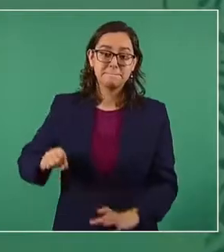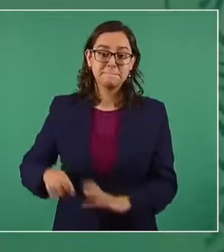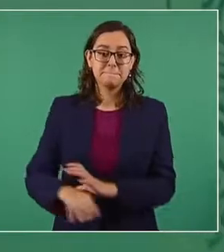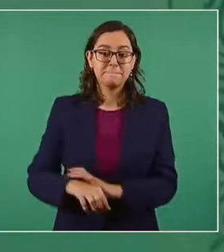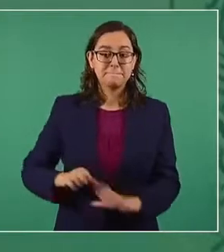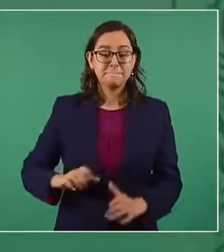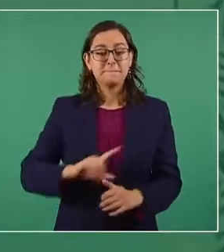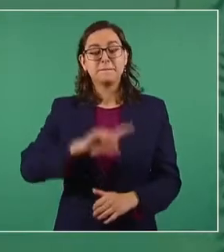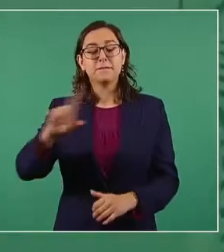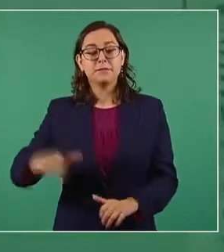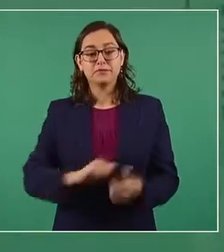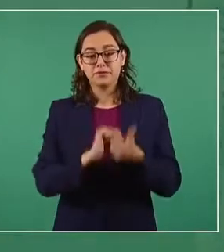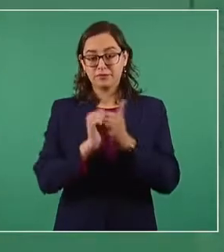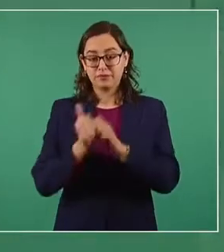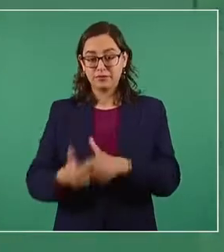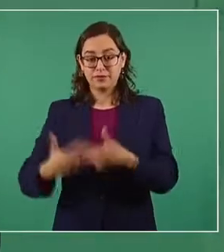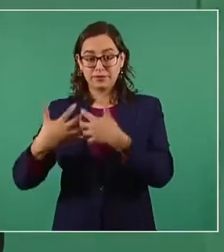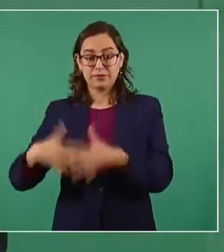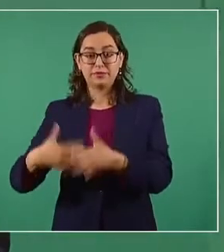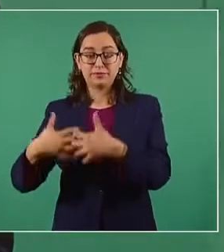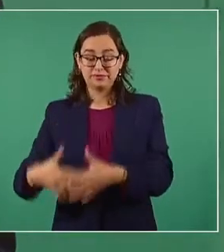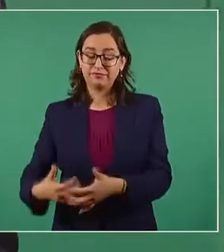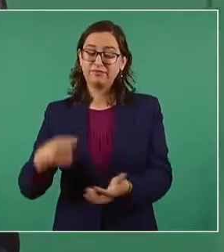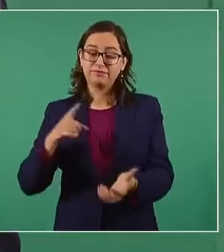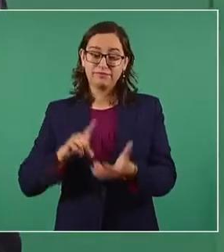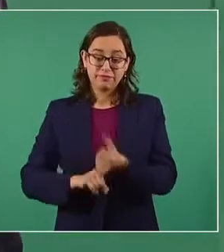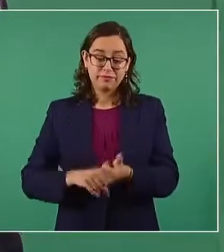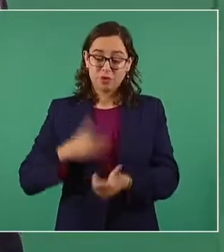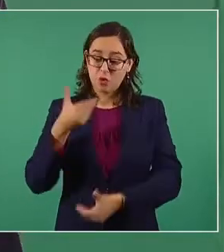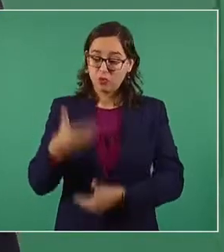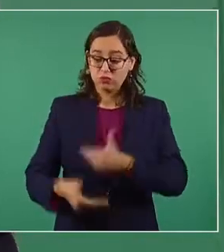petróleo, se corren riesgos.